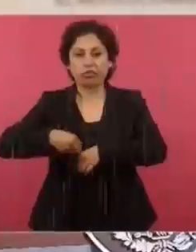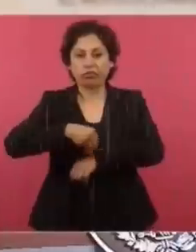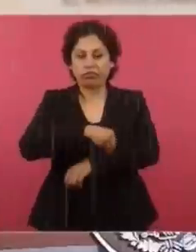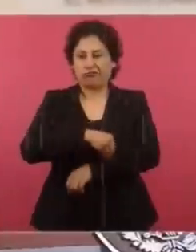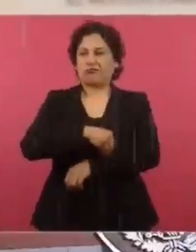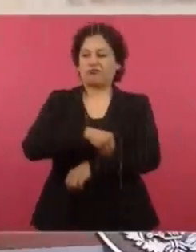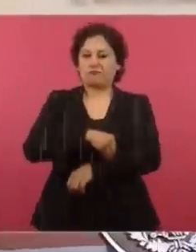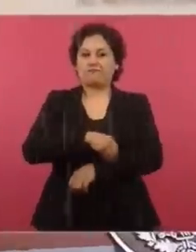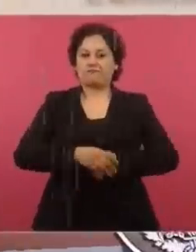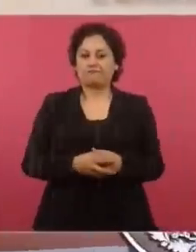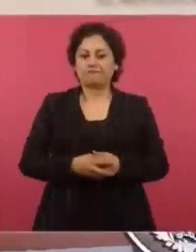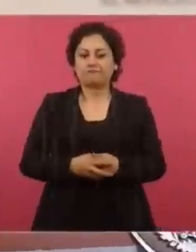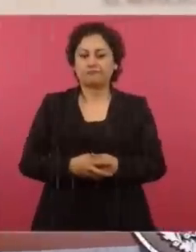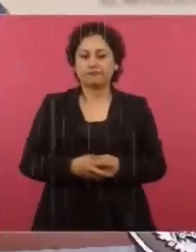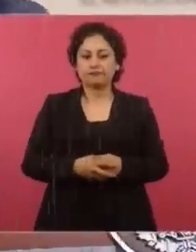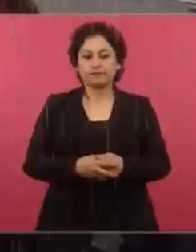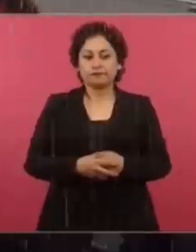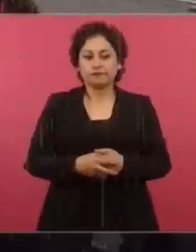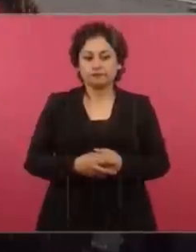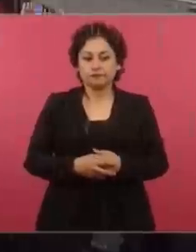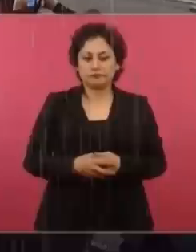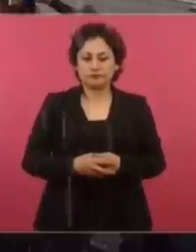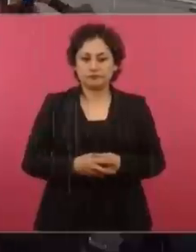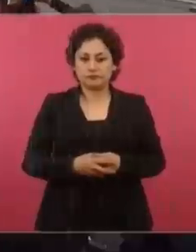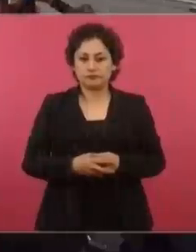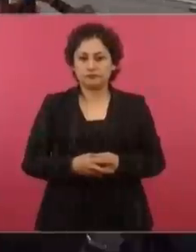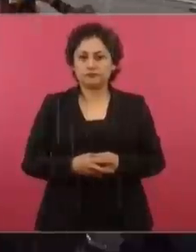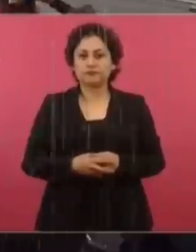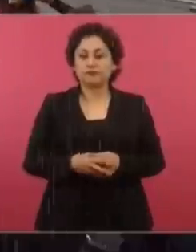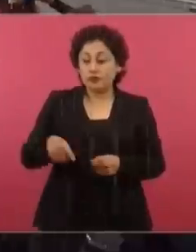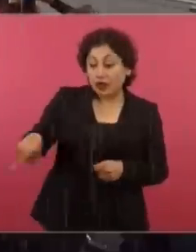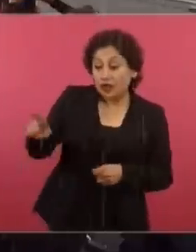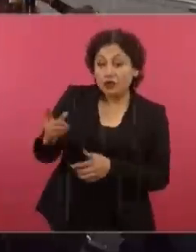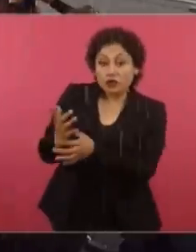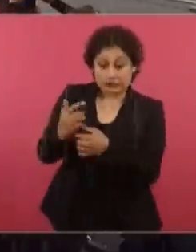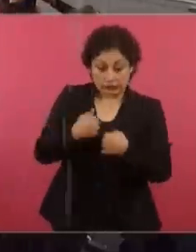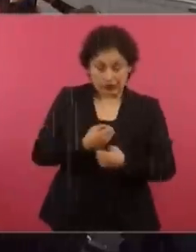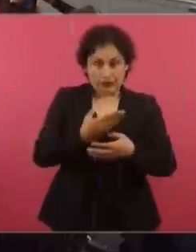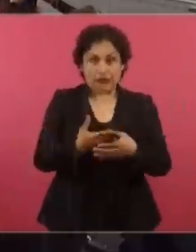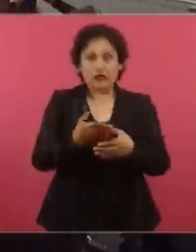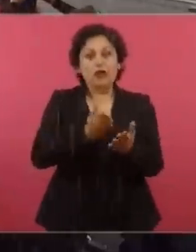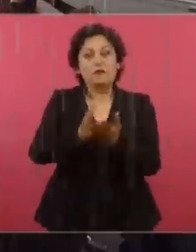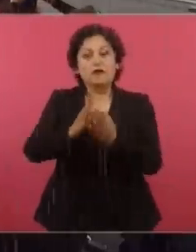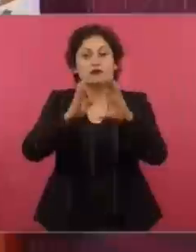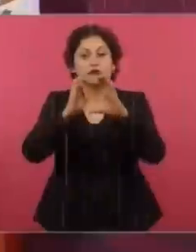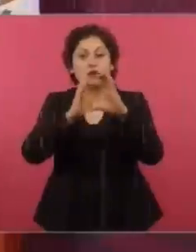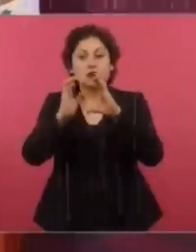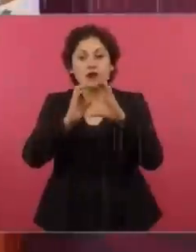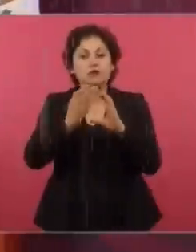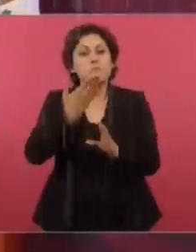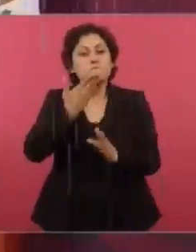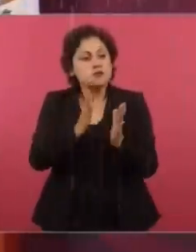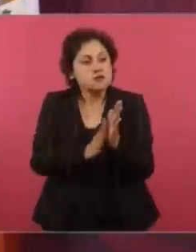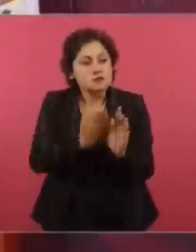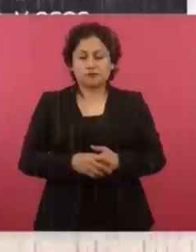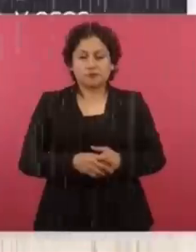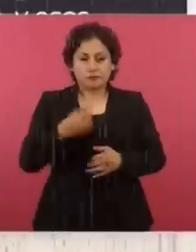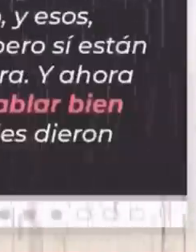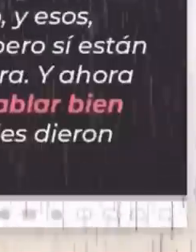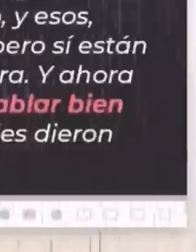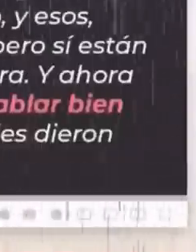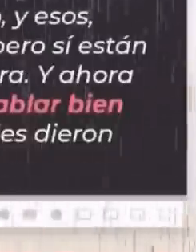los medios de comunicación dicen los del tribunal solo hablan bien de ella por órdenes de tal grupo de hombres